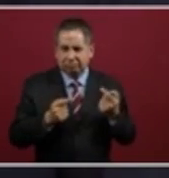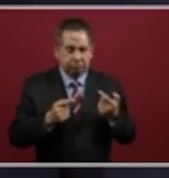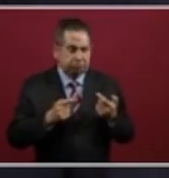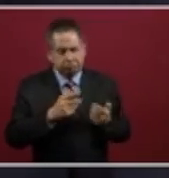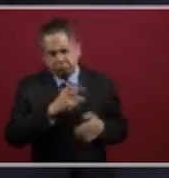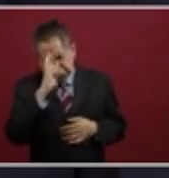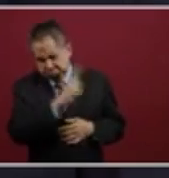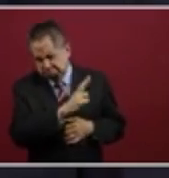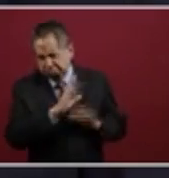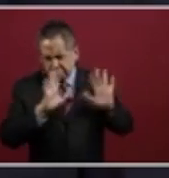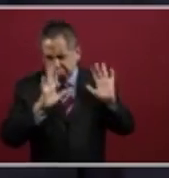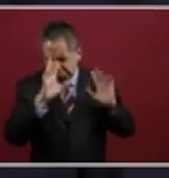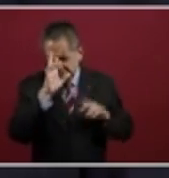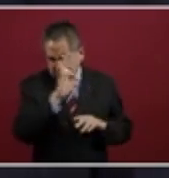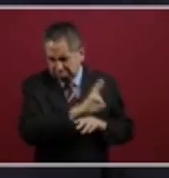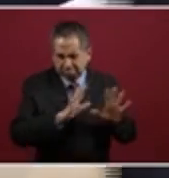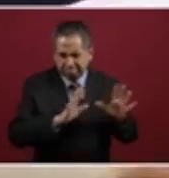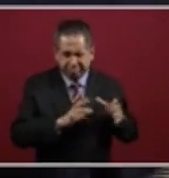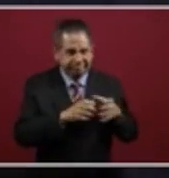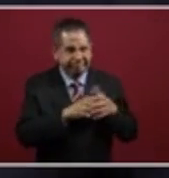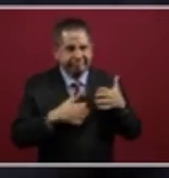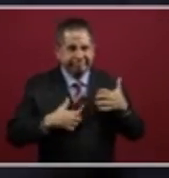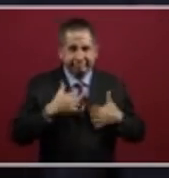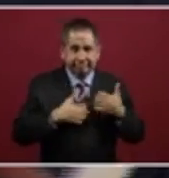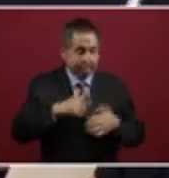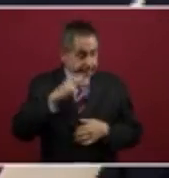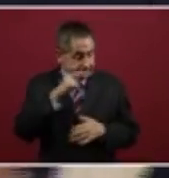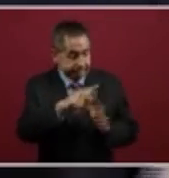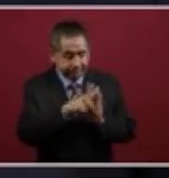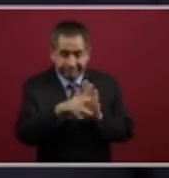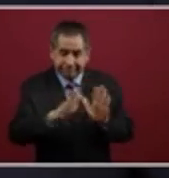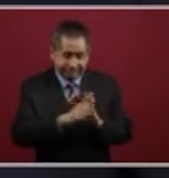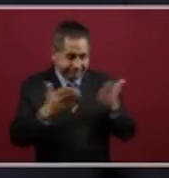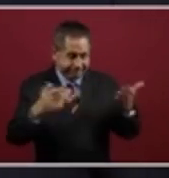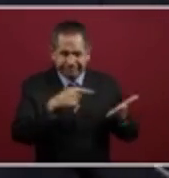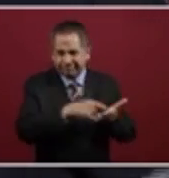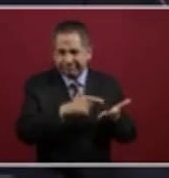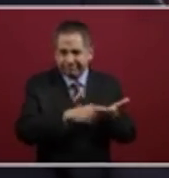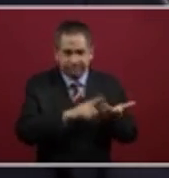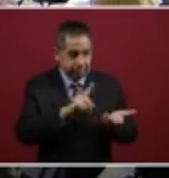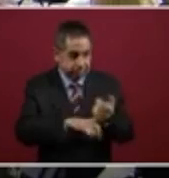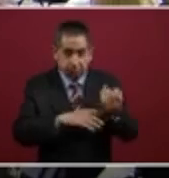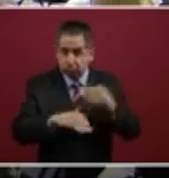respeto. Uno ve un periódico, todos,